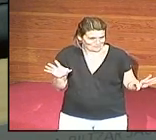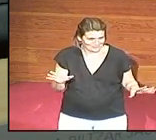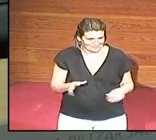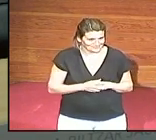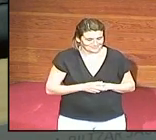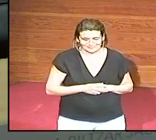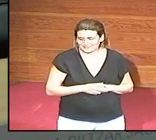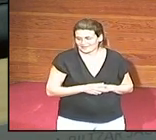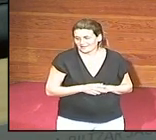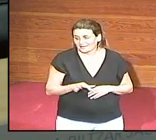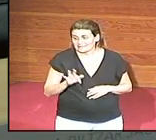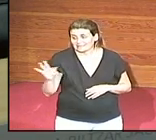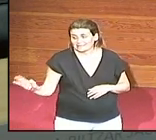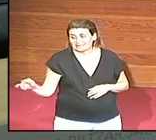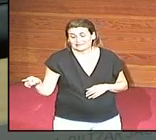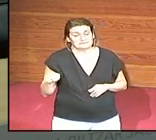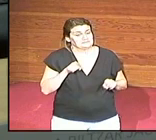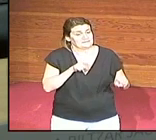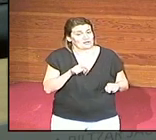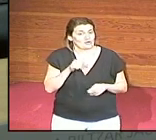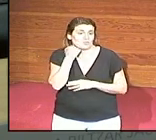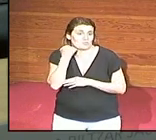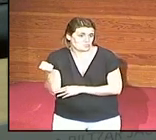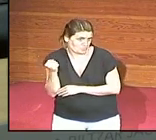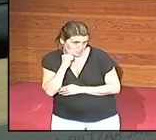Y esto es un miliciano prorruso